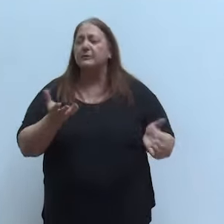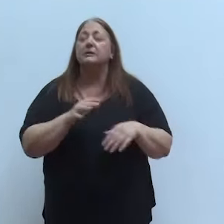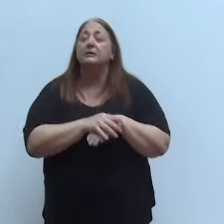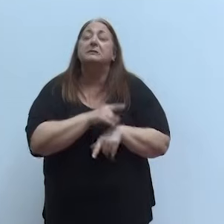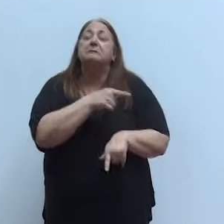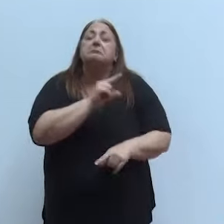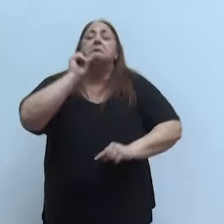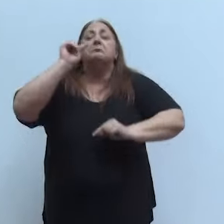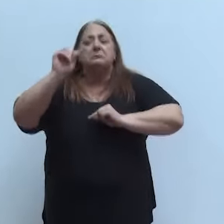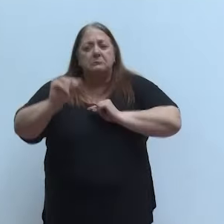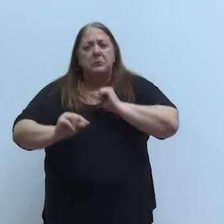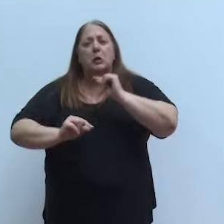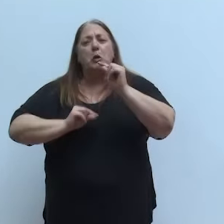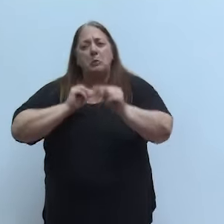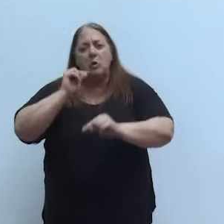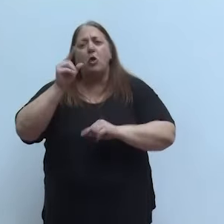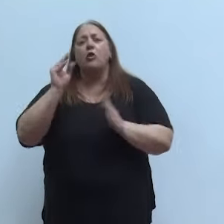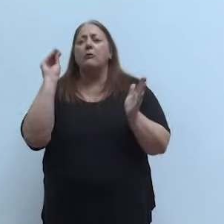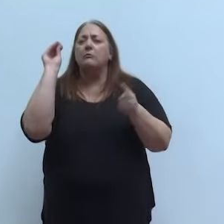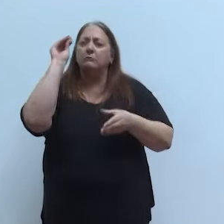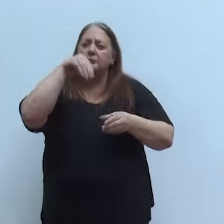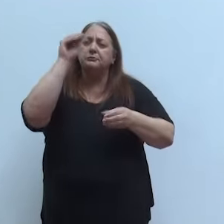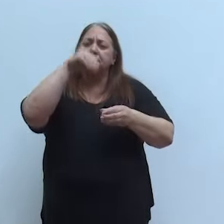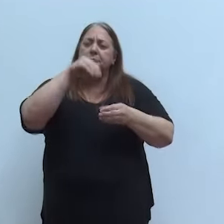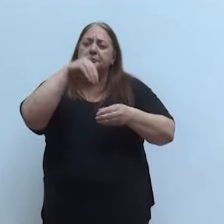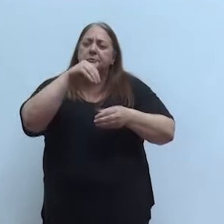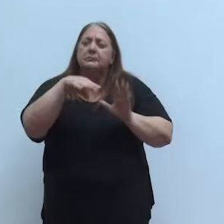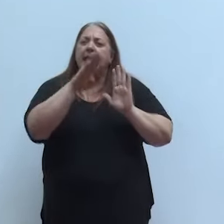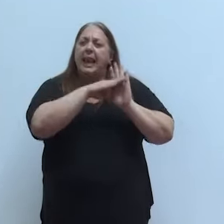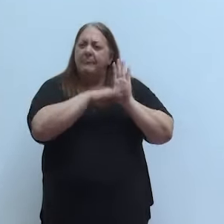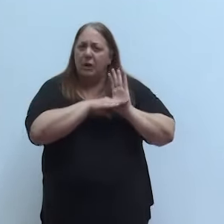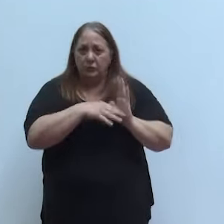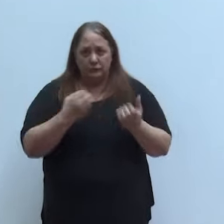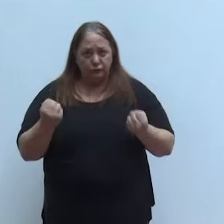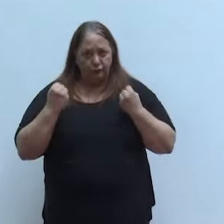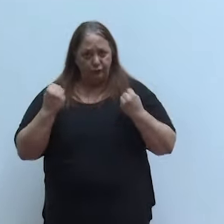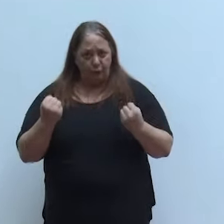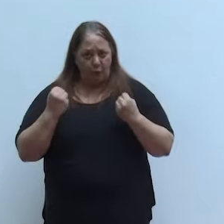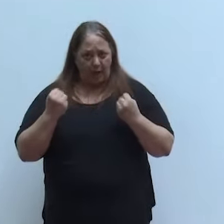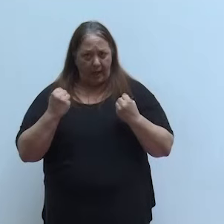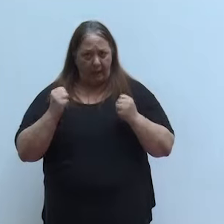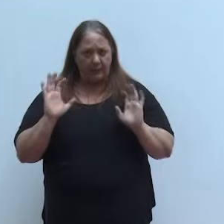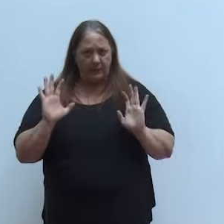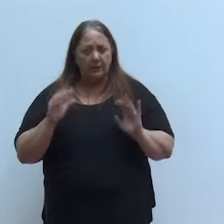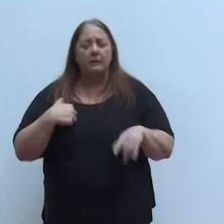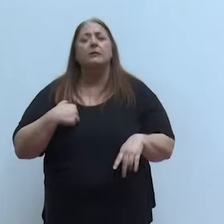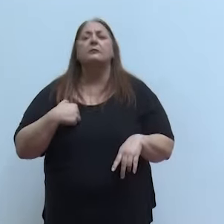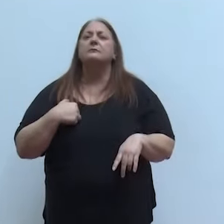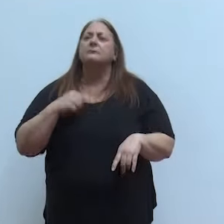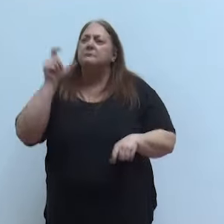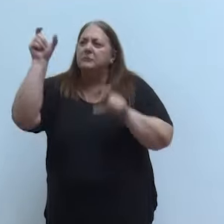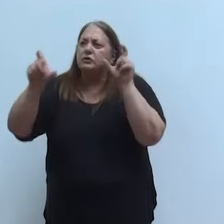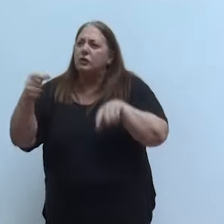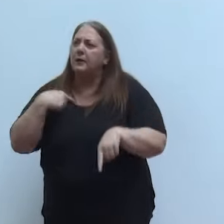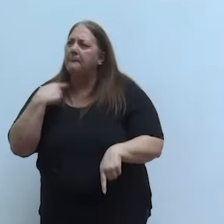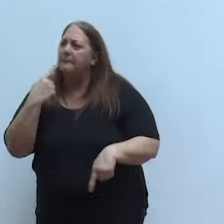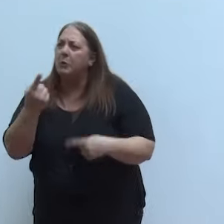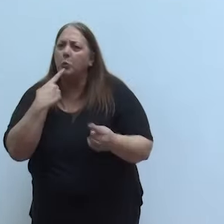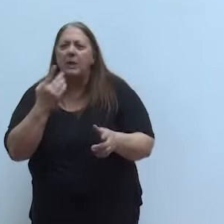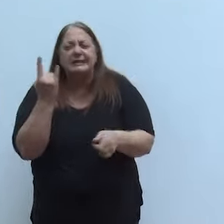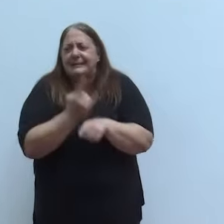serie de elementos que son muy fuertes le preguntamos a la gente qué frase a nosotros nos gusta presentar